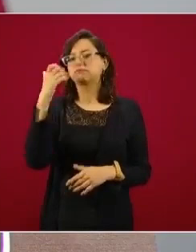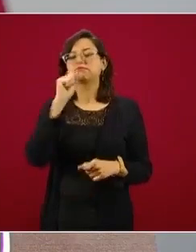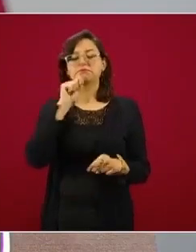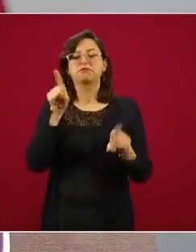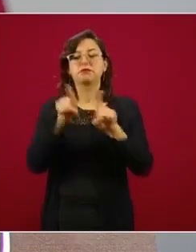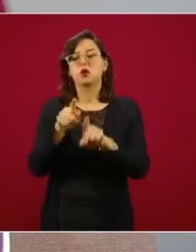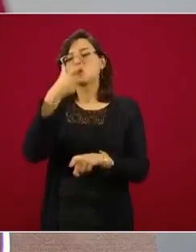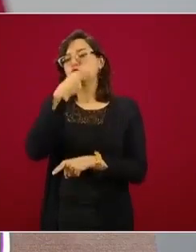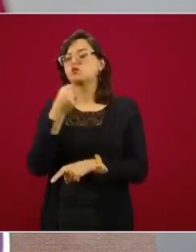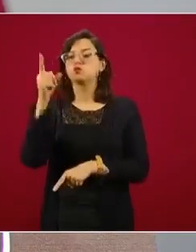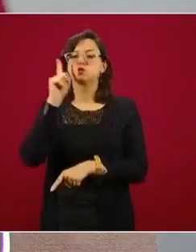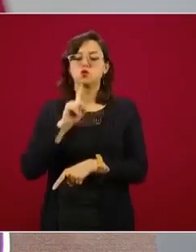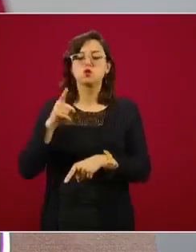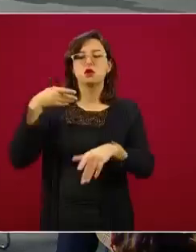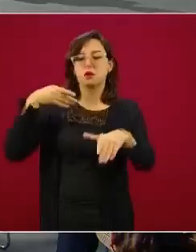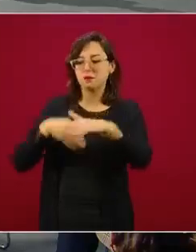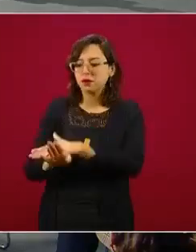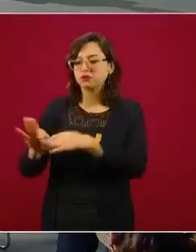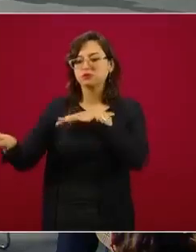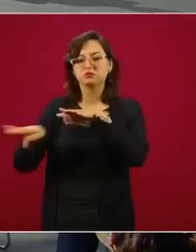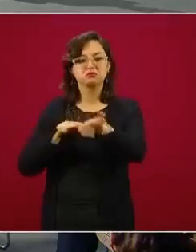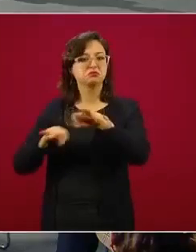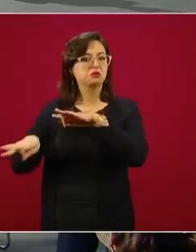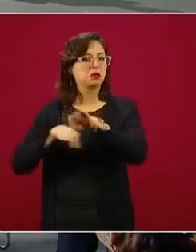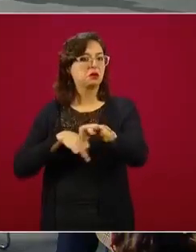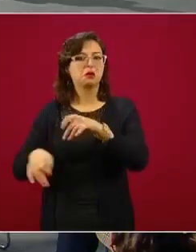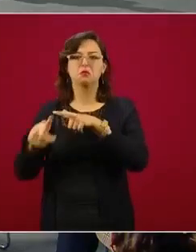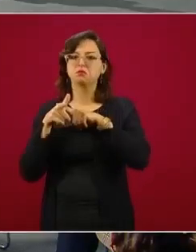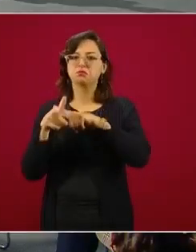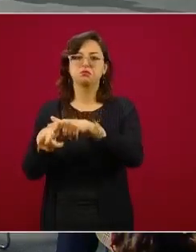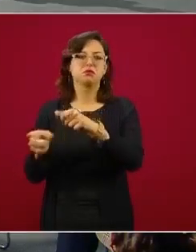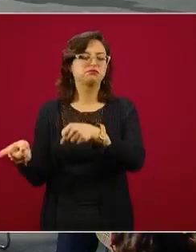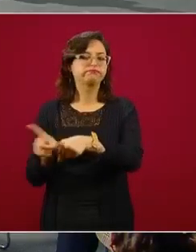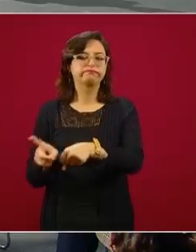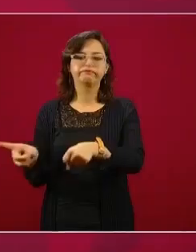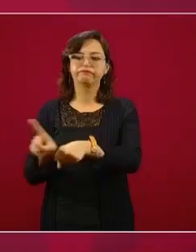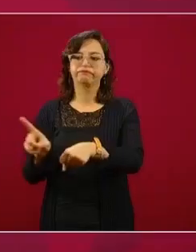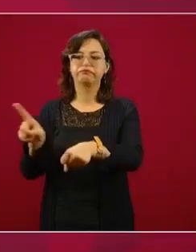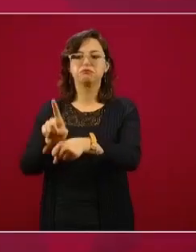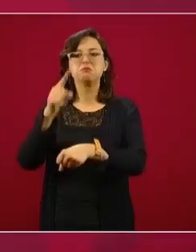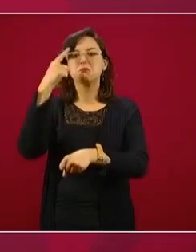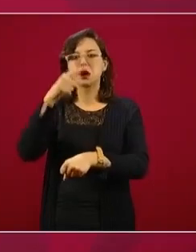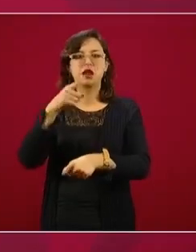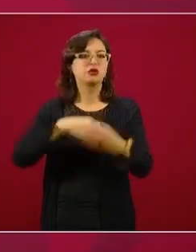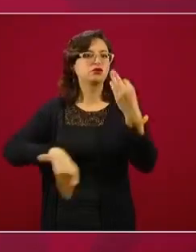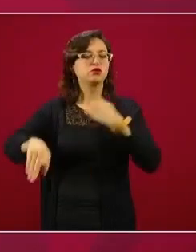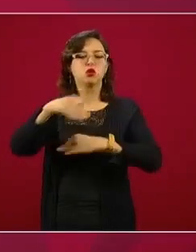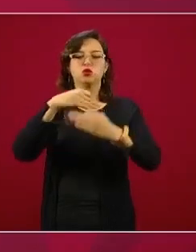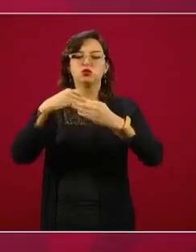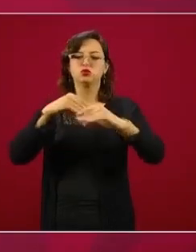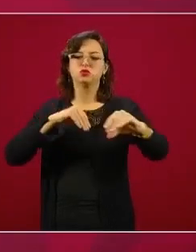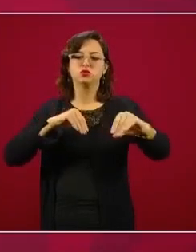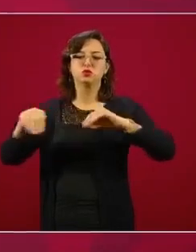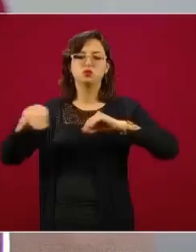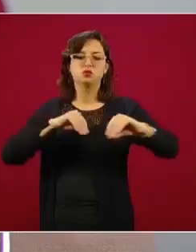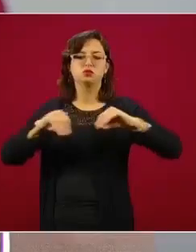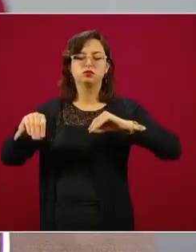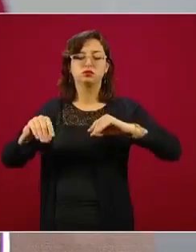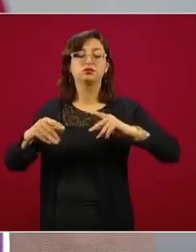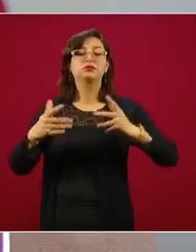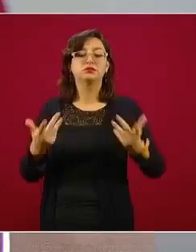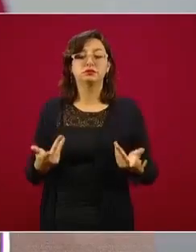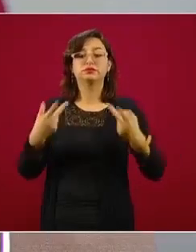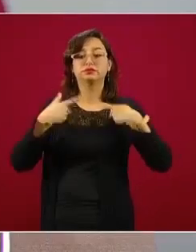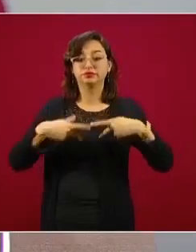las trabajadores del metro que están ahí permanentemente para que nosotros podamos movernos en la ciudad, particularmente todas las